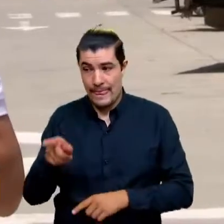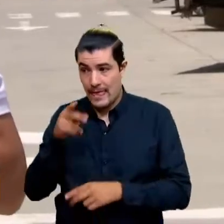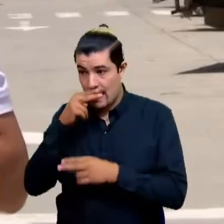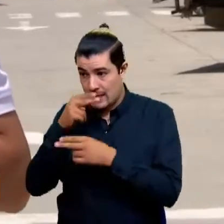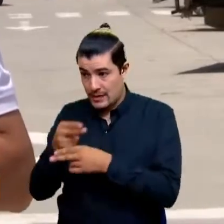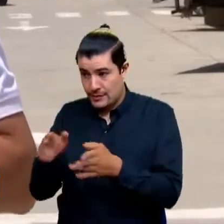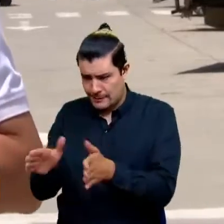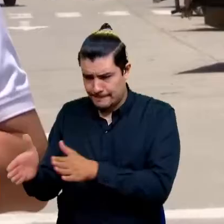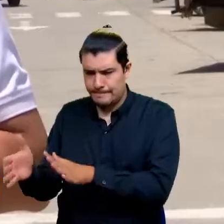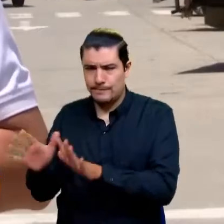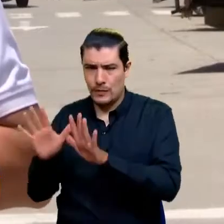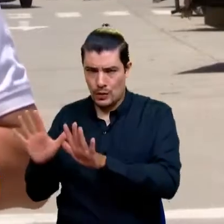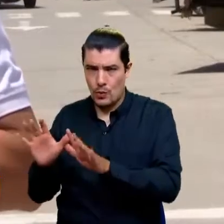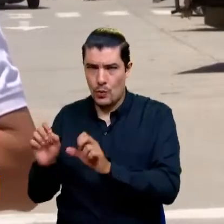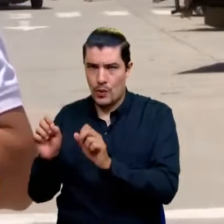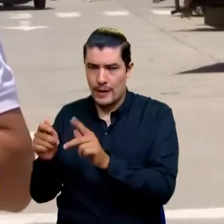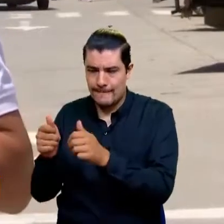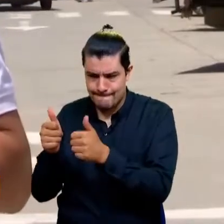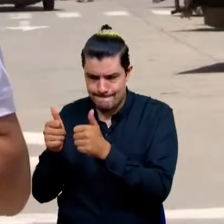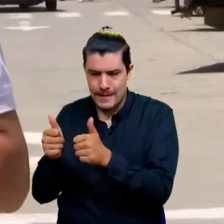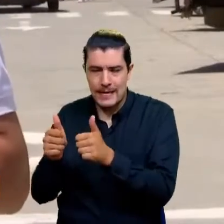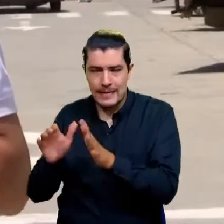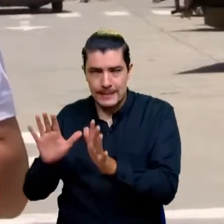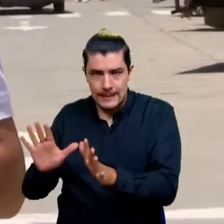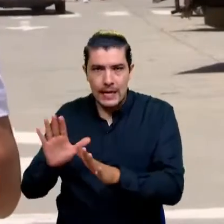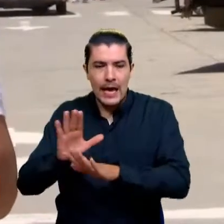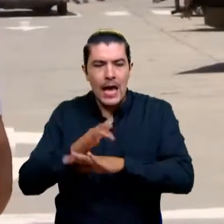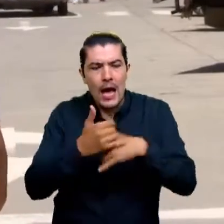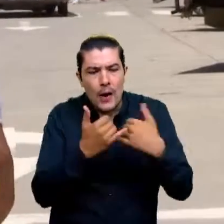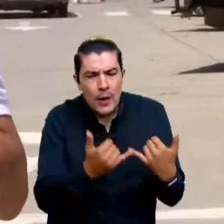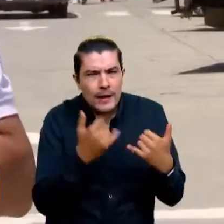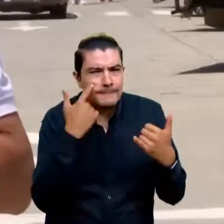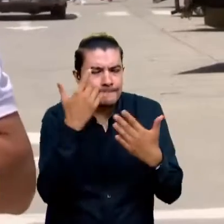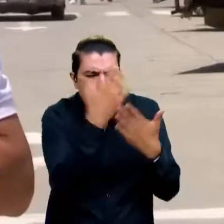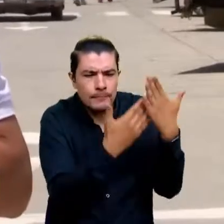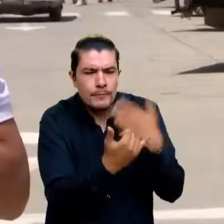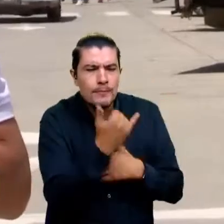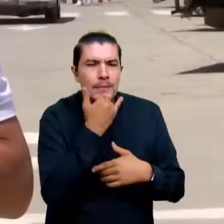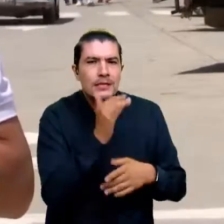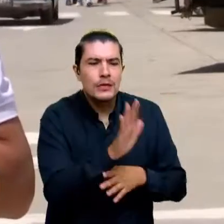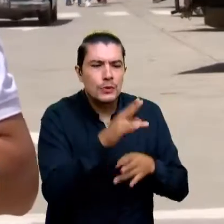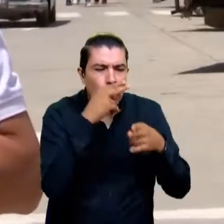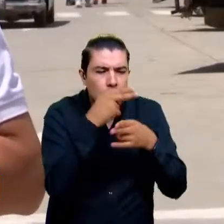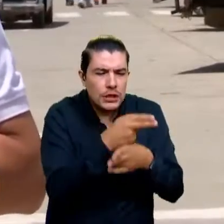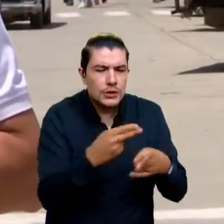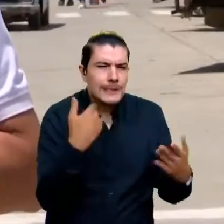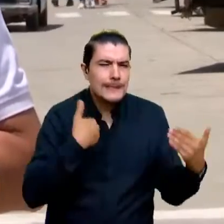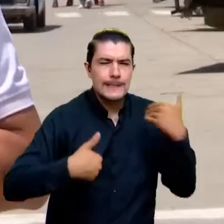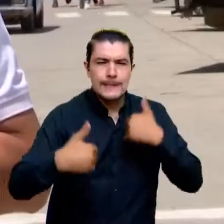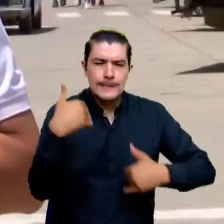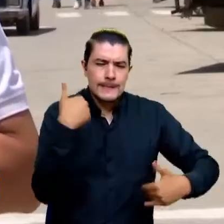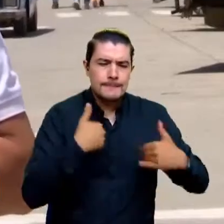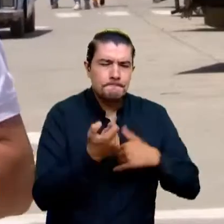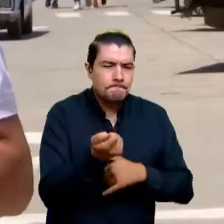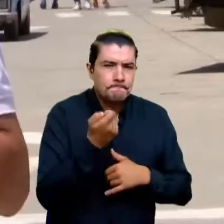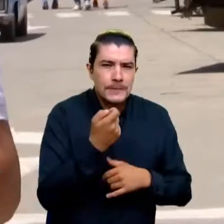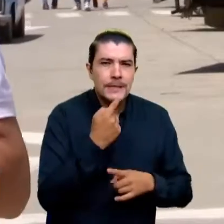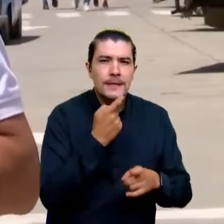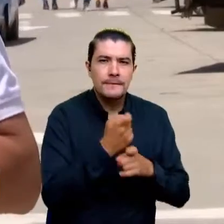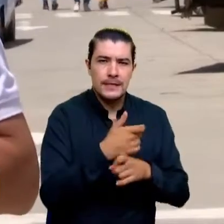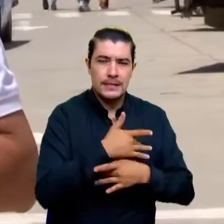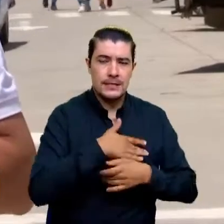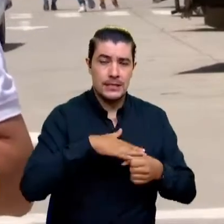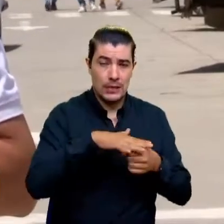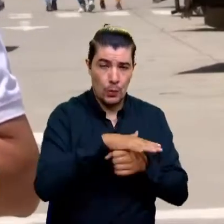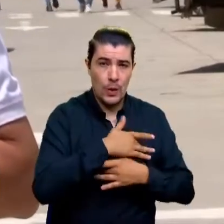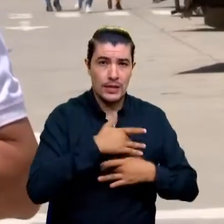que resultaron heridos en este accidente allí cerca de la laguna de Ortices. Y el contacto es a esta hora de la tarde con Daniel Cano. Ha